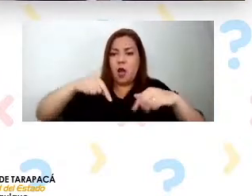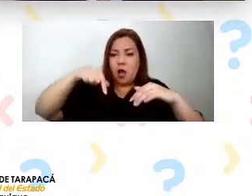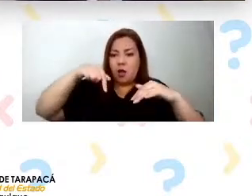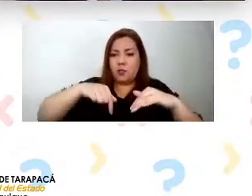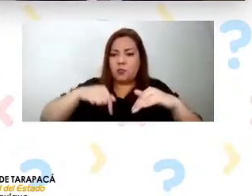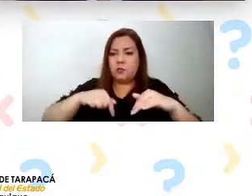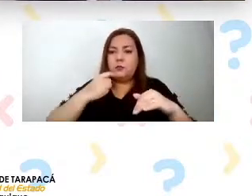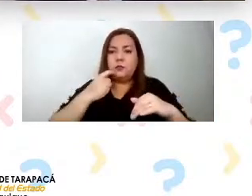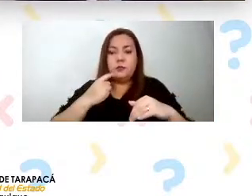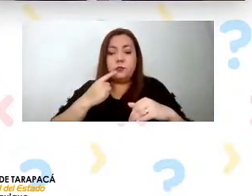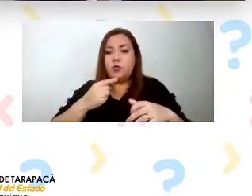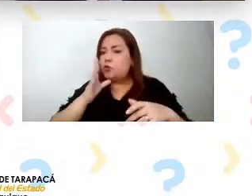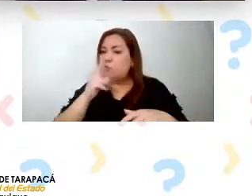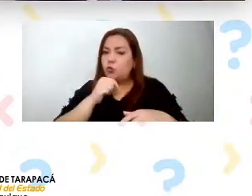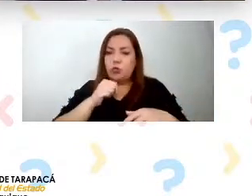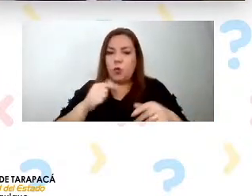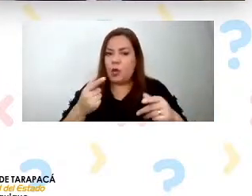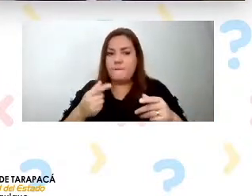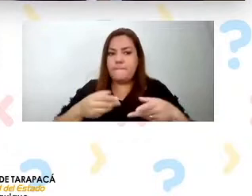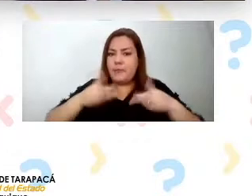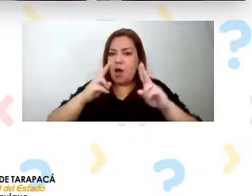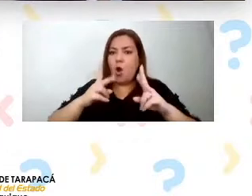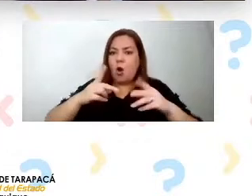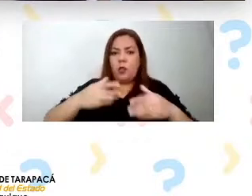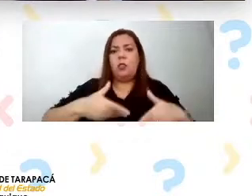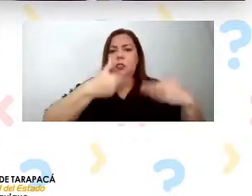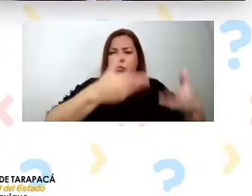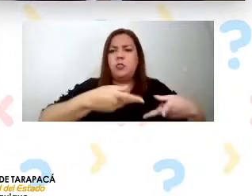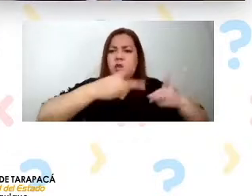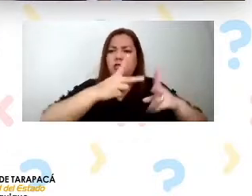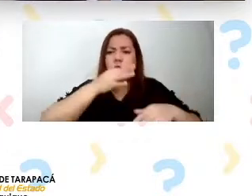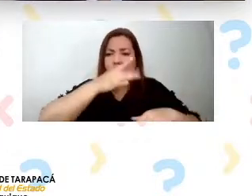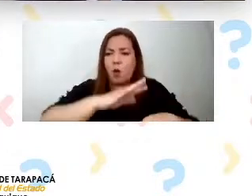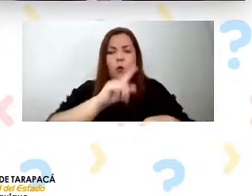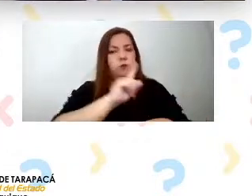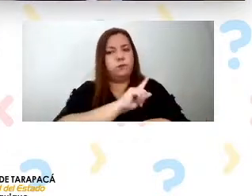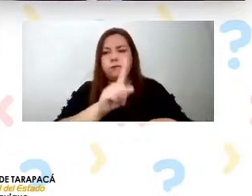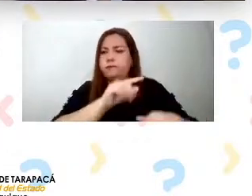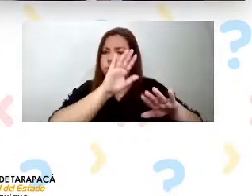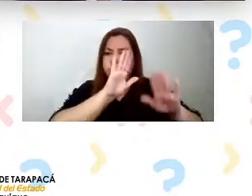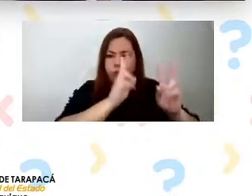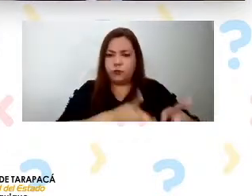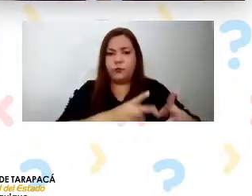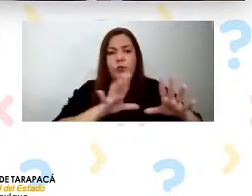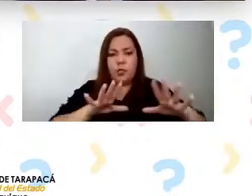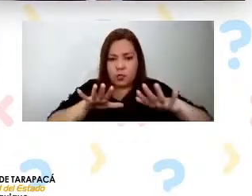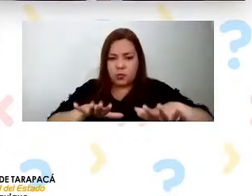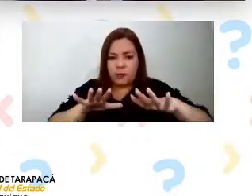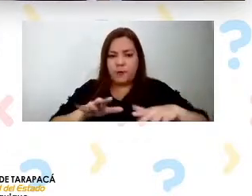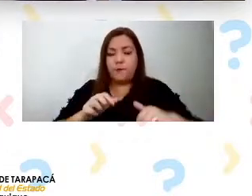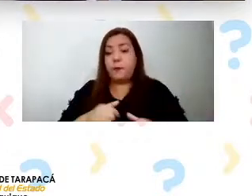otorgamientos de derechos de agua, y eso es porque la principal recarga que se genera por las